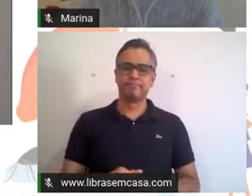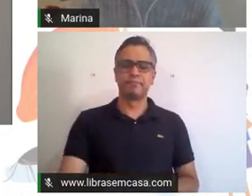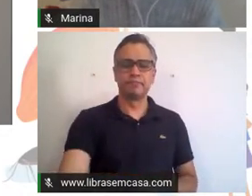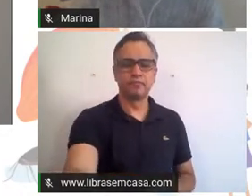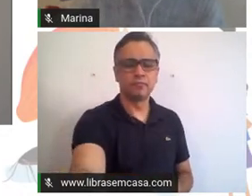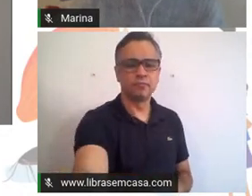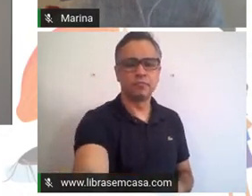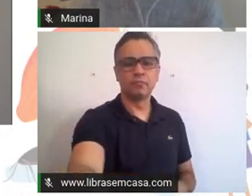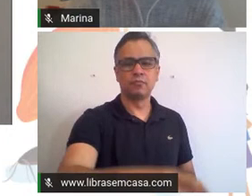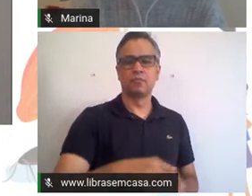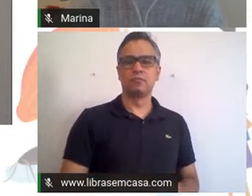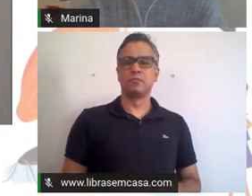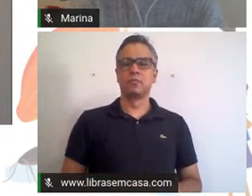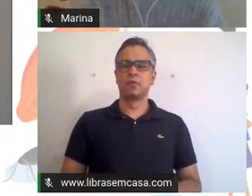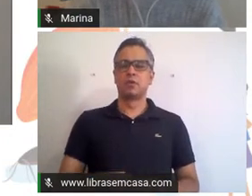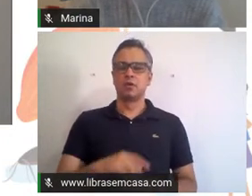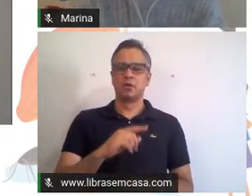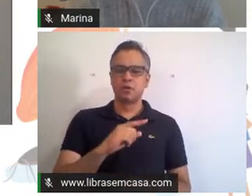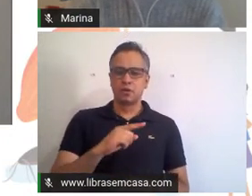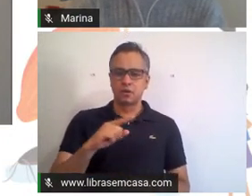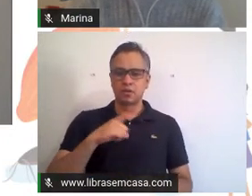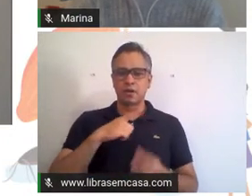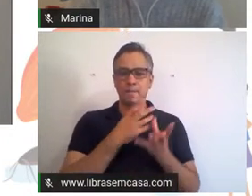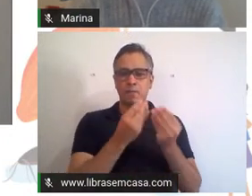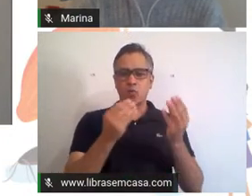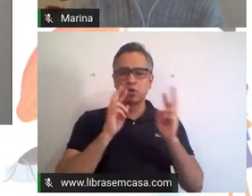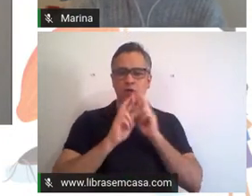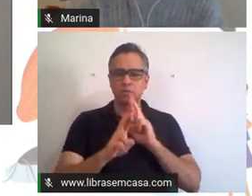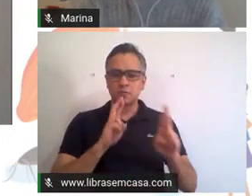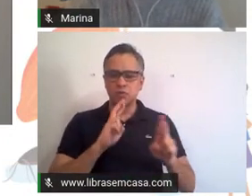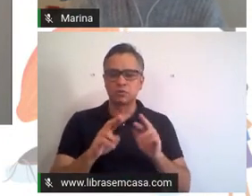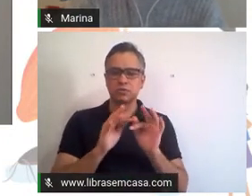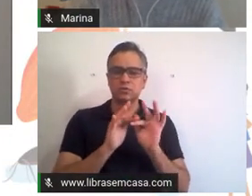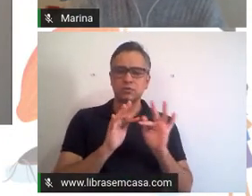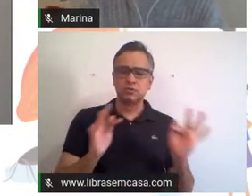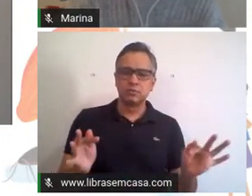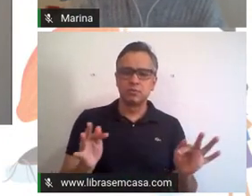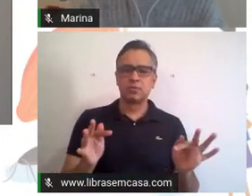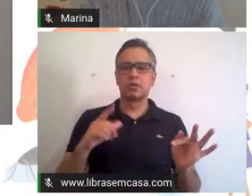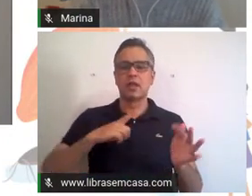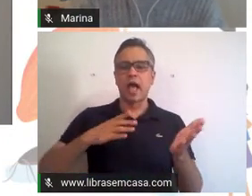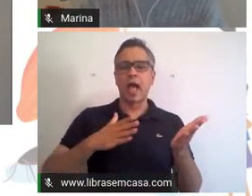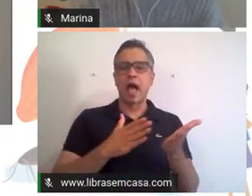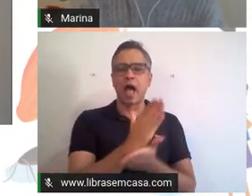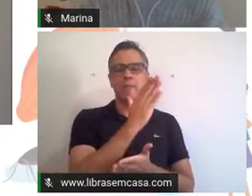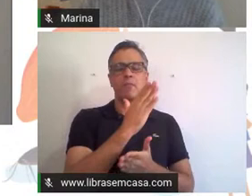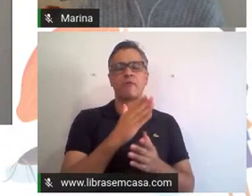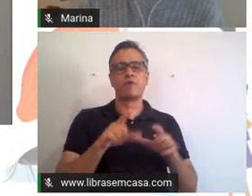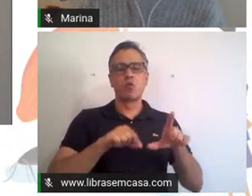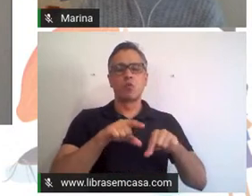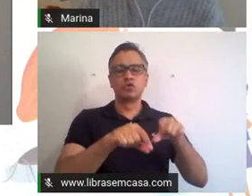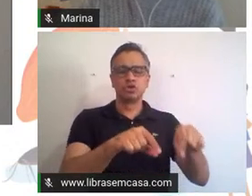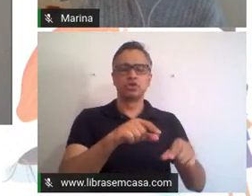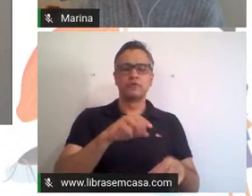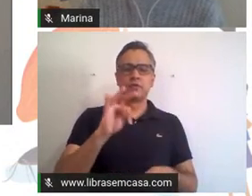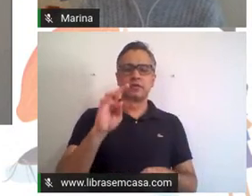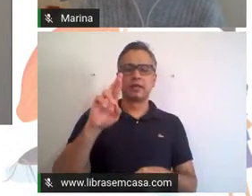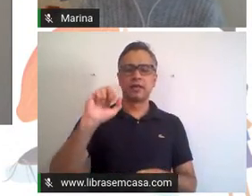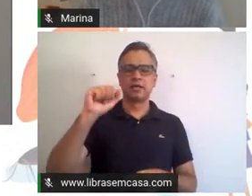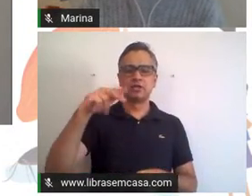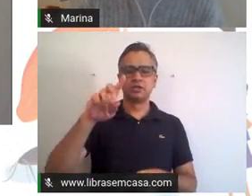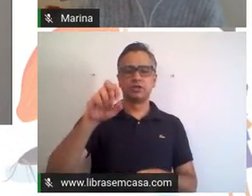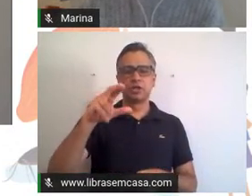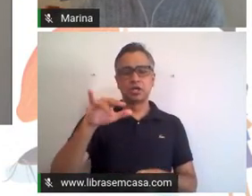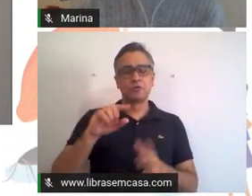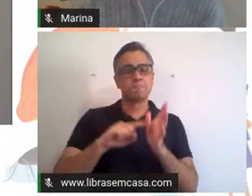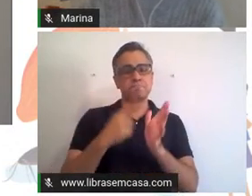La aprobación de trigo transgénico, somos el primer, así como fuimos el primer país en aprobar la soja transgénica, en aprobar un cultivo transgénico